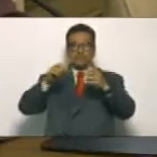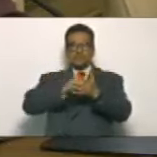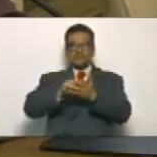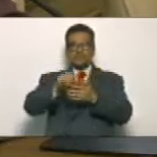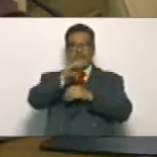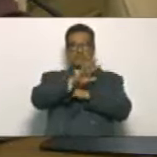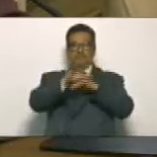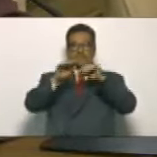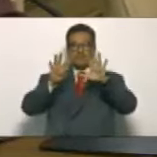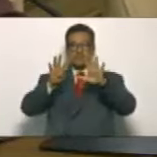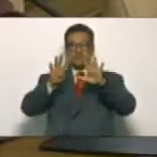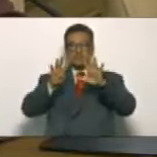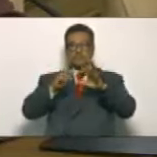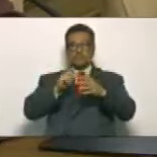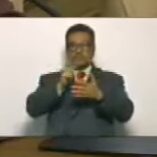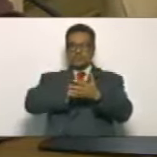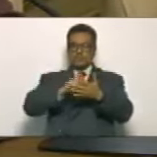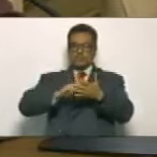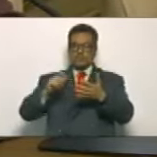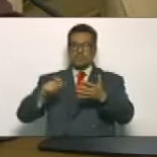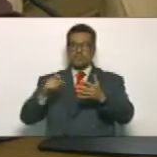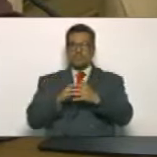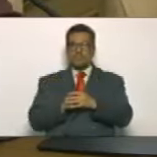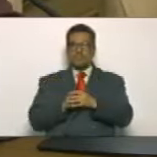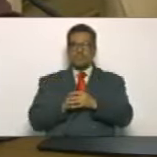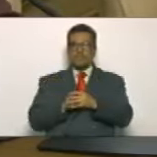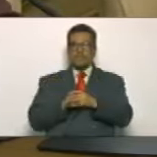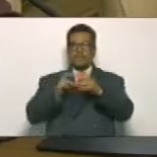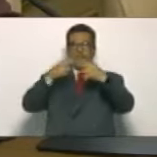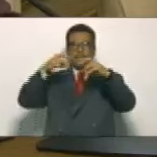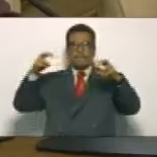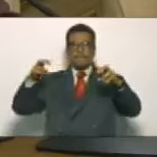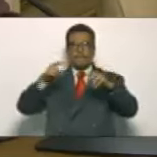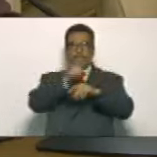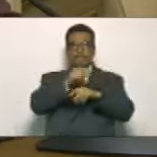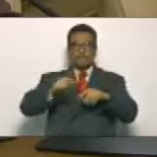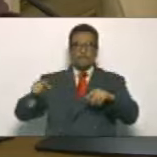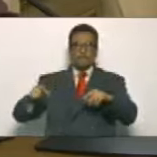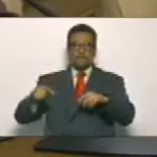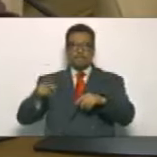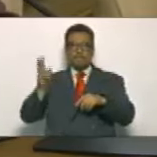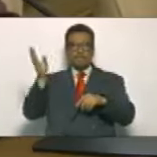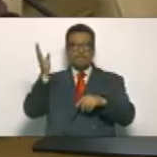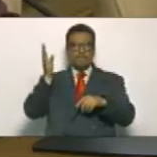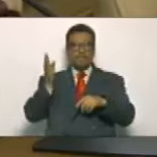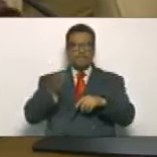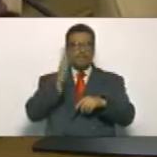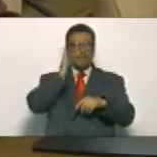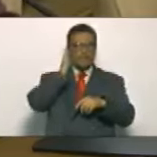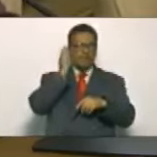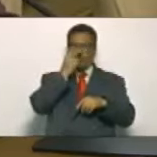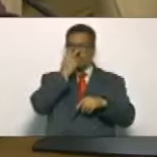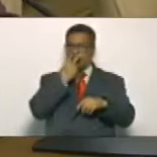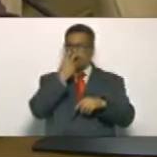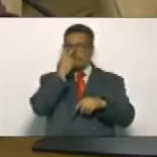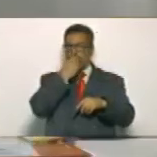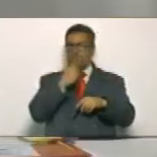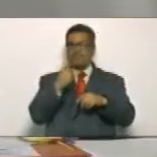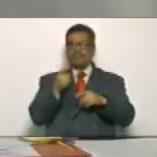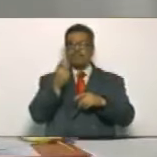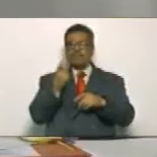artículo 59, el cual queda redactado en los siguientes términos. Epígrafe, personas con sordoceguera. Es todo, ciudadana